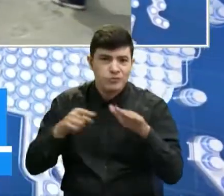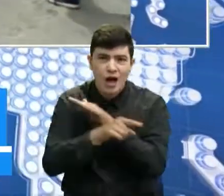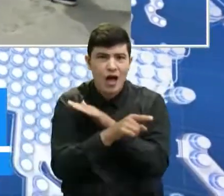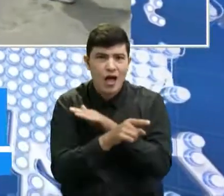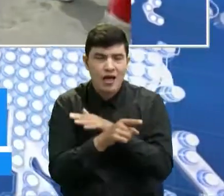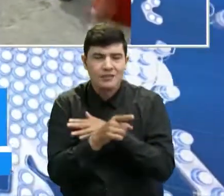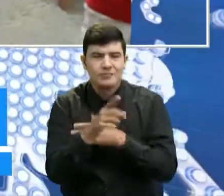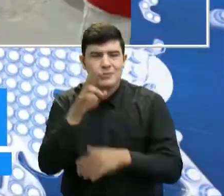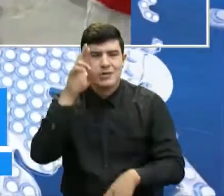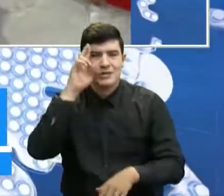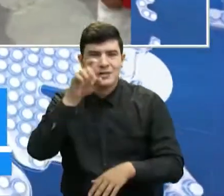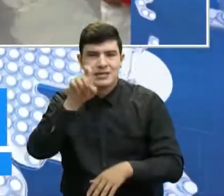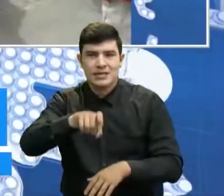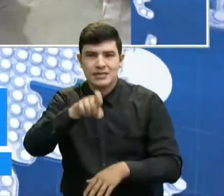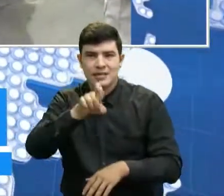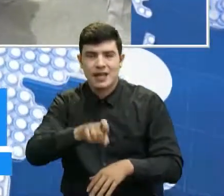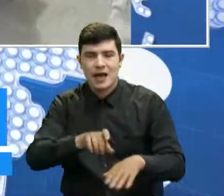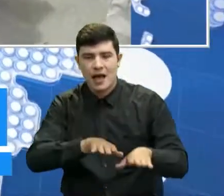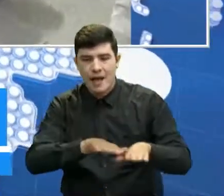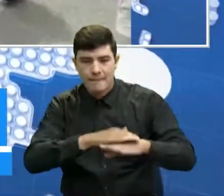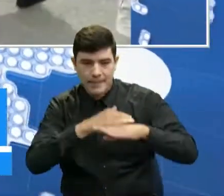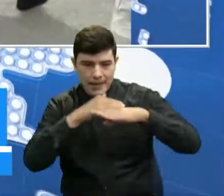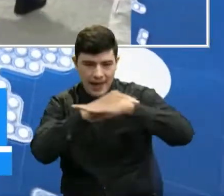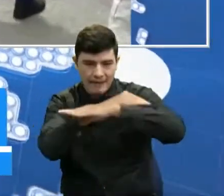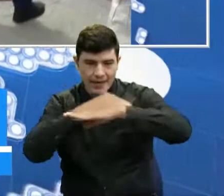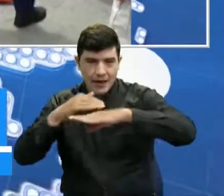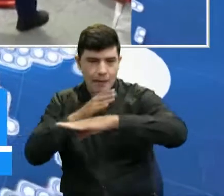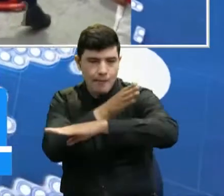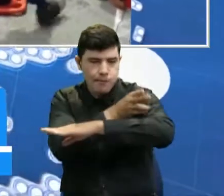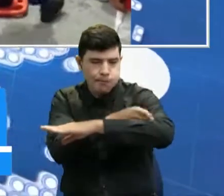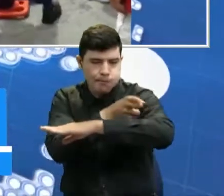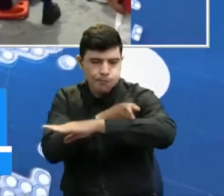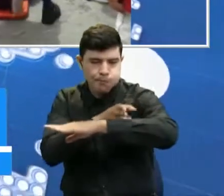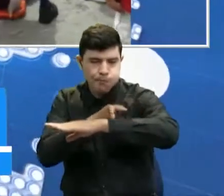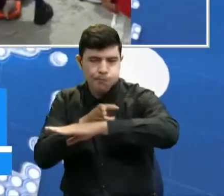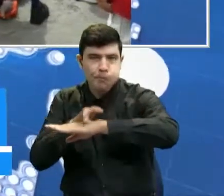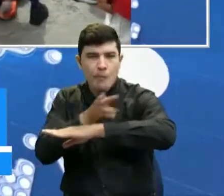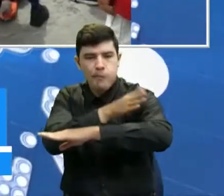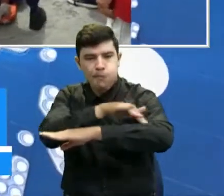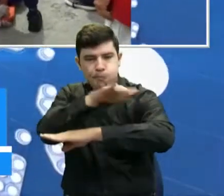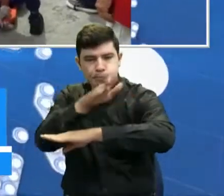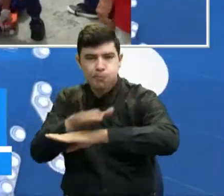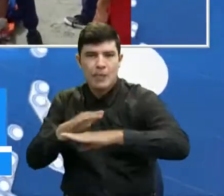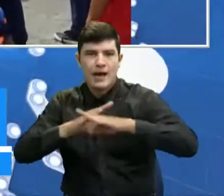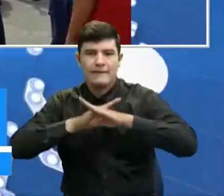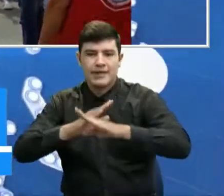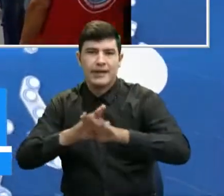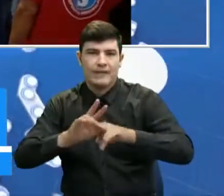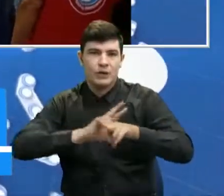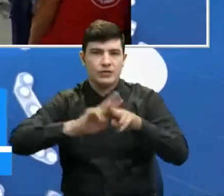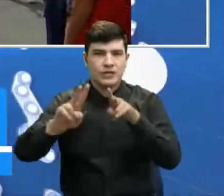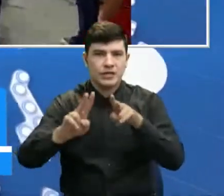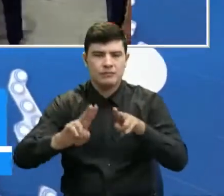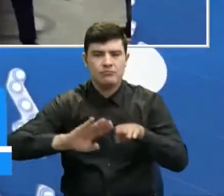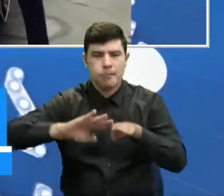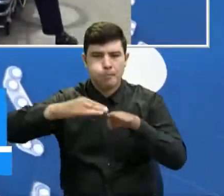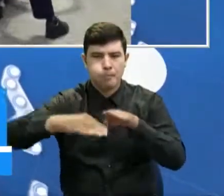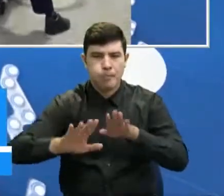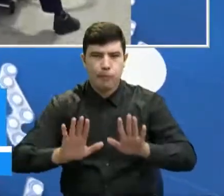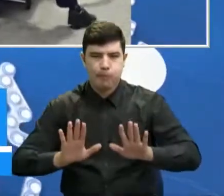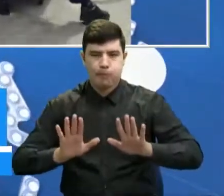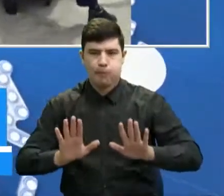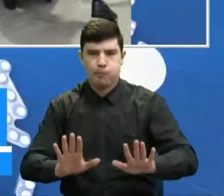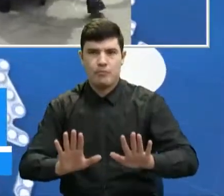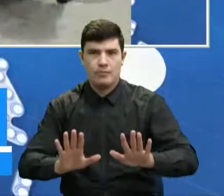necesidad de ubicar unos reductores de velocidad. Entonces hacemos un llamado a la administración municipal, a las entidades encargadas, en